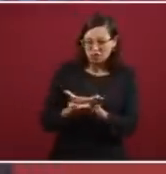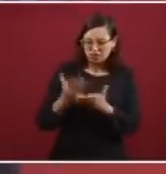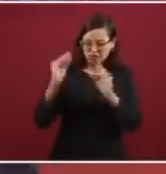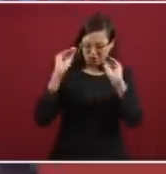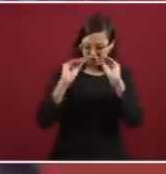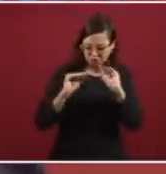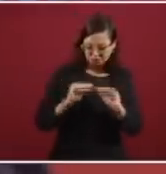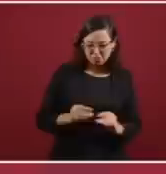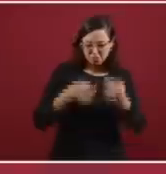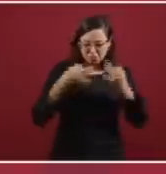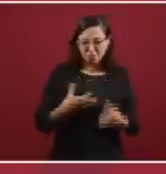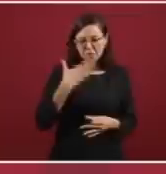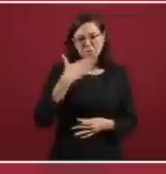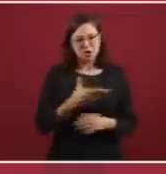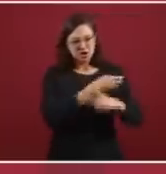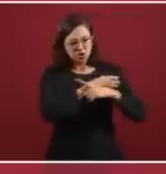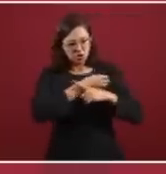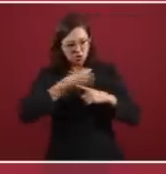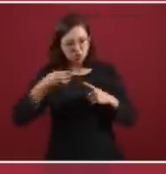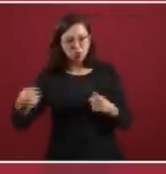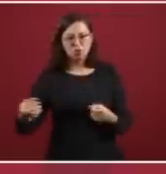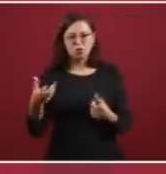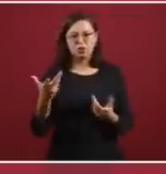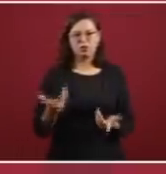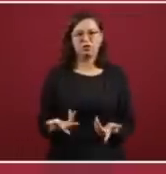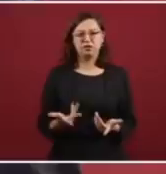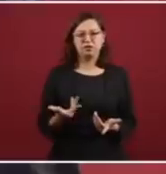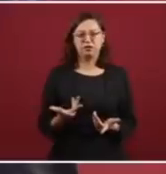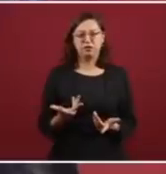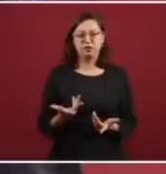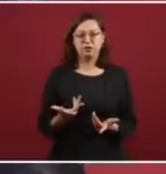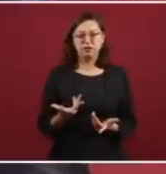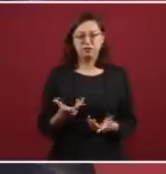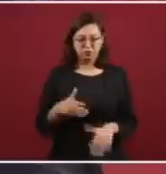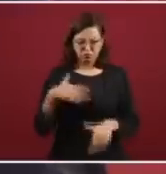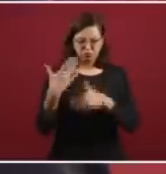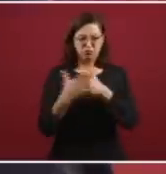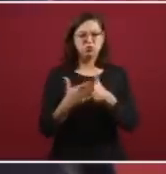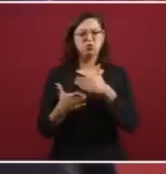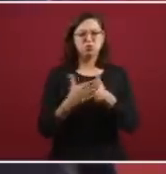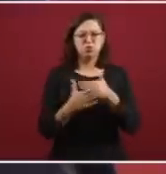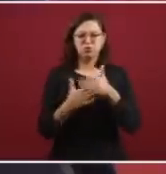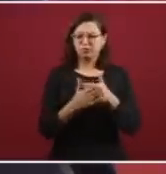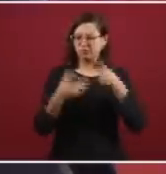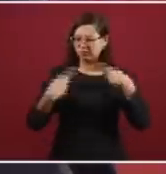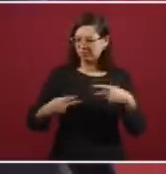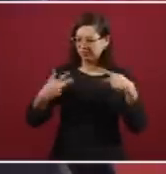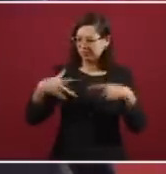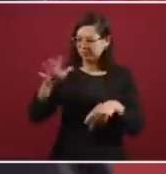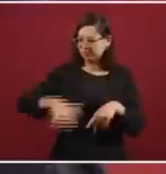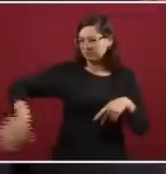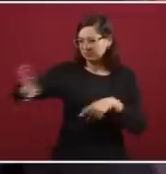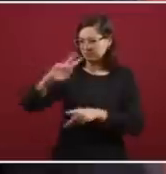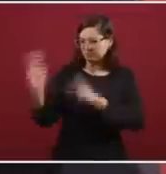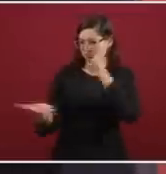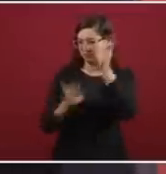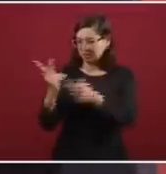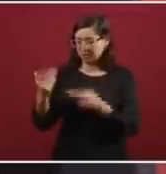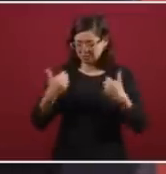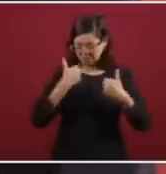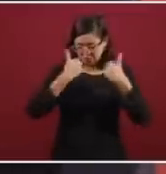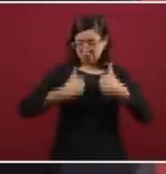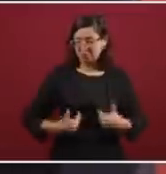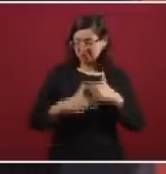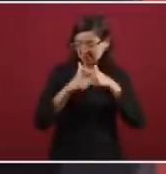y organícense. Ya vendrá la consulta para la revocación del